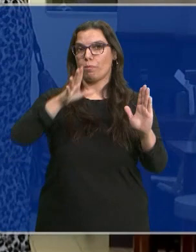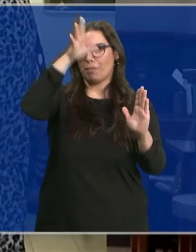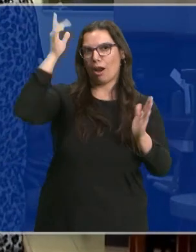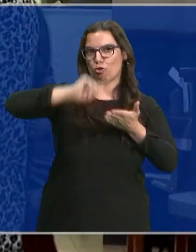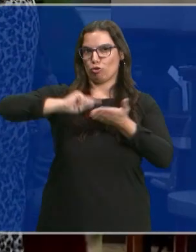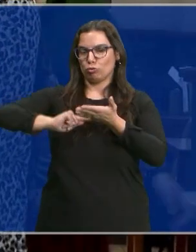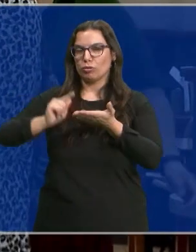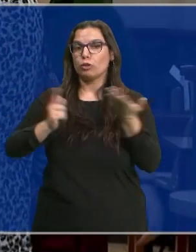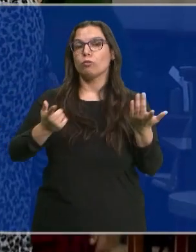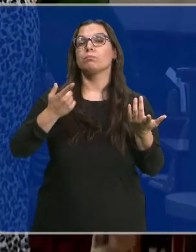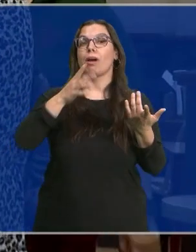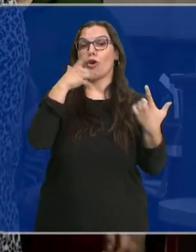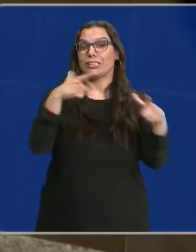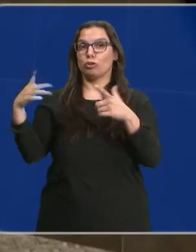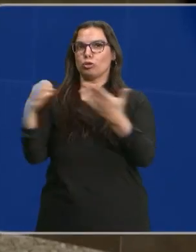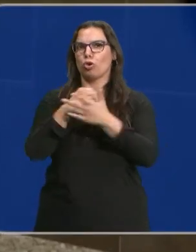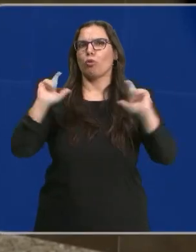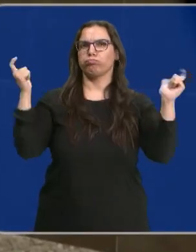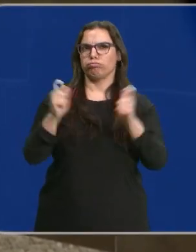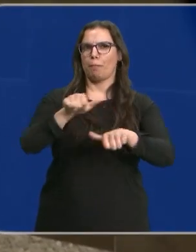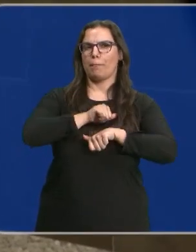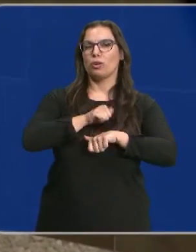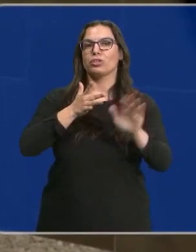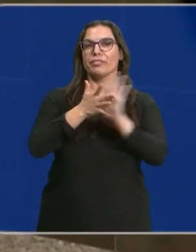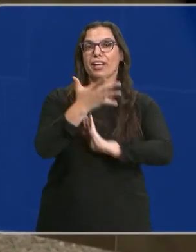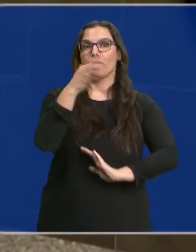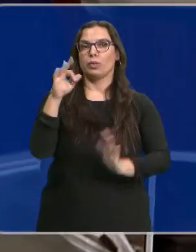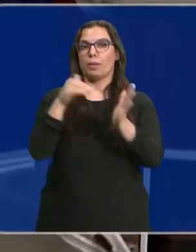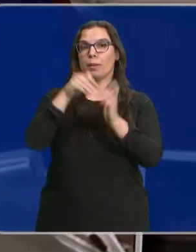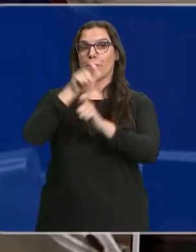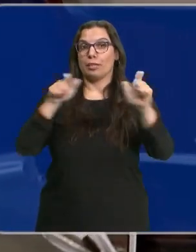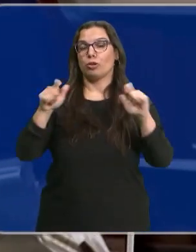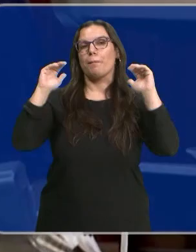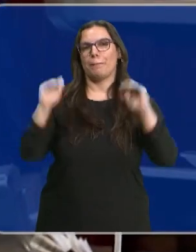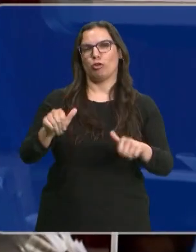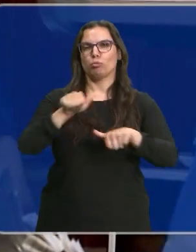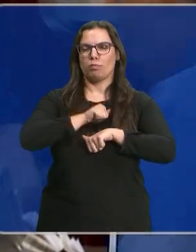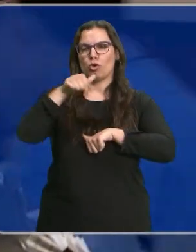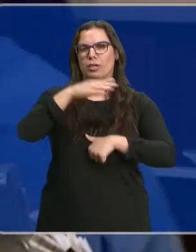y esta vez ha bajado en todos los sectores. Son 50.000 parados menos en España.